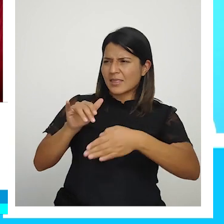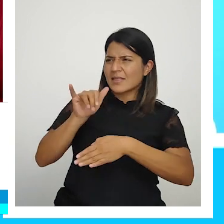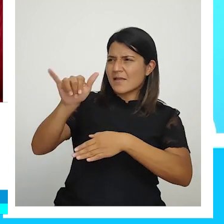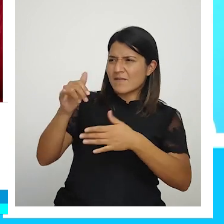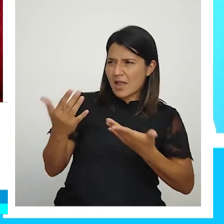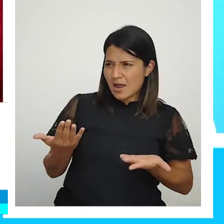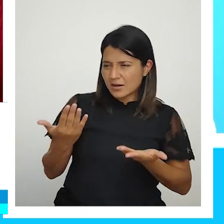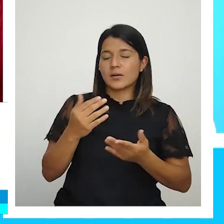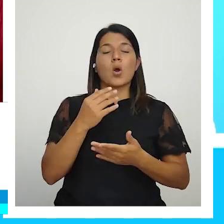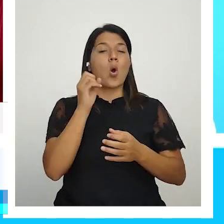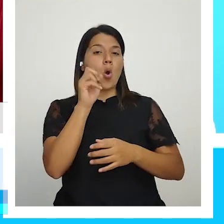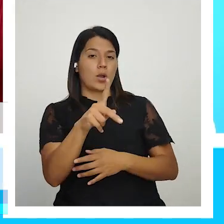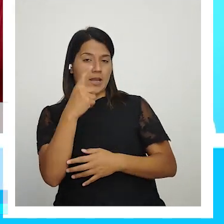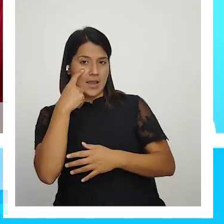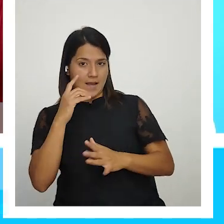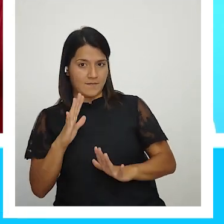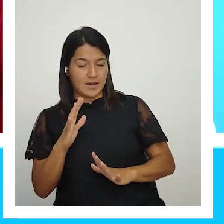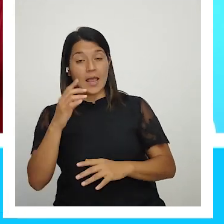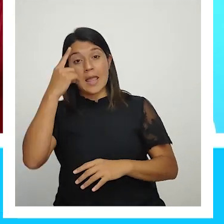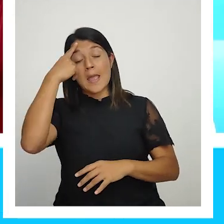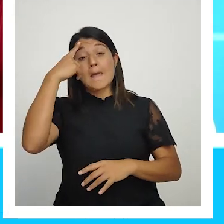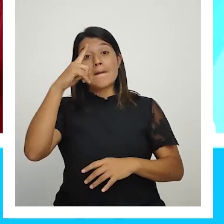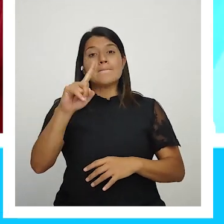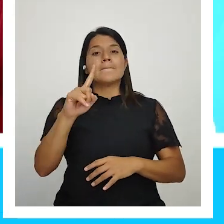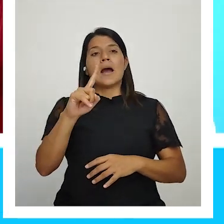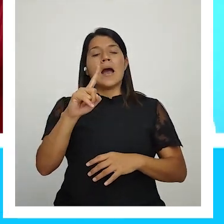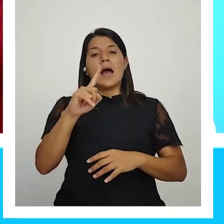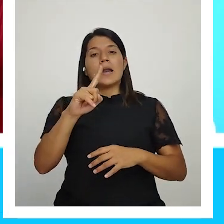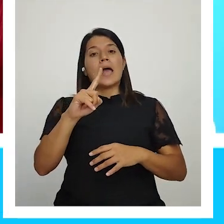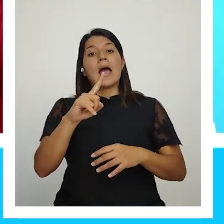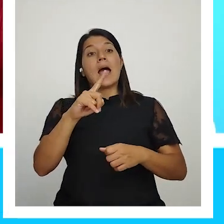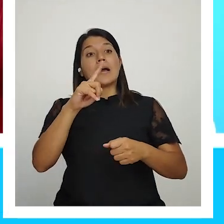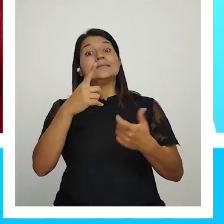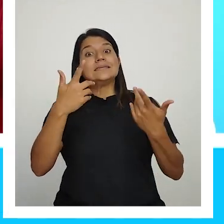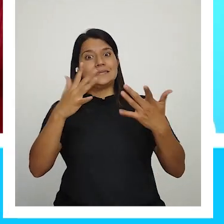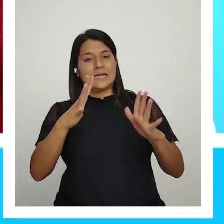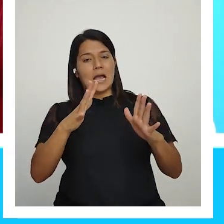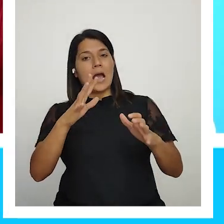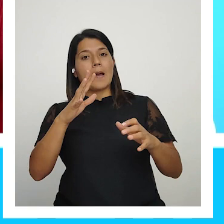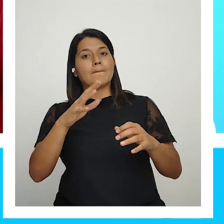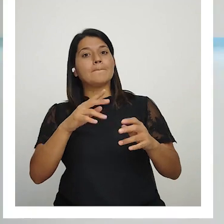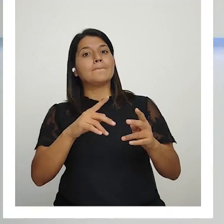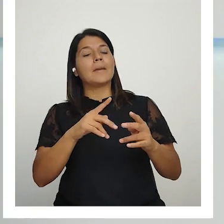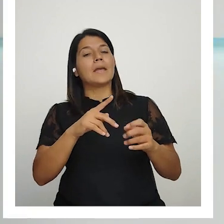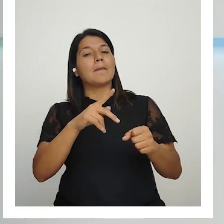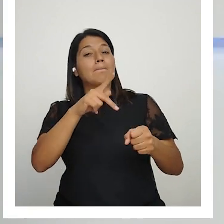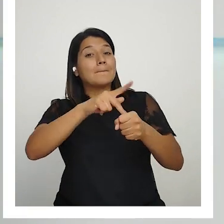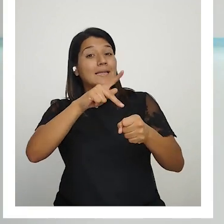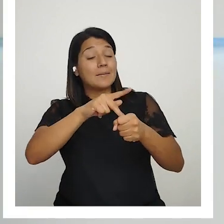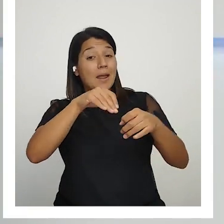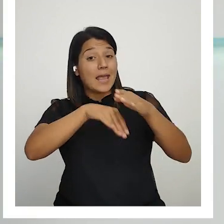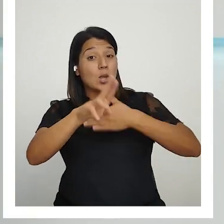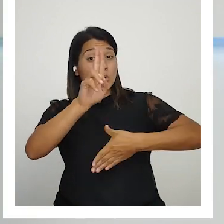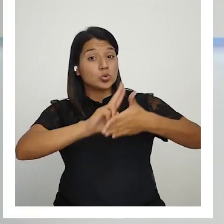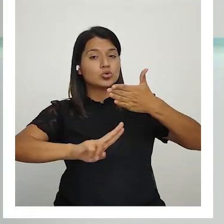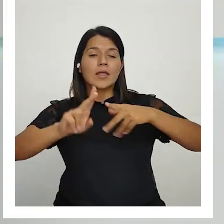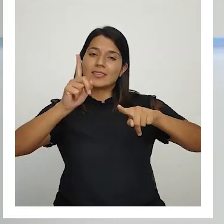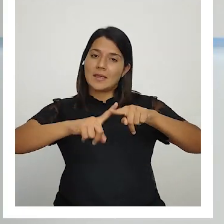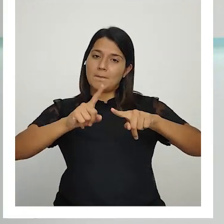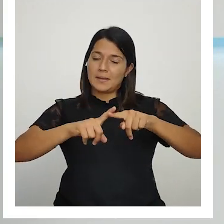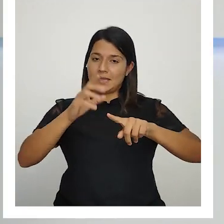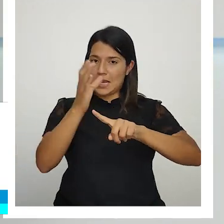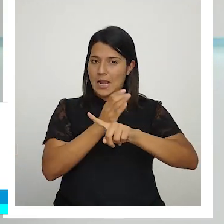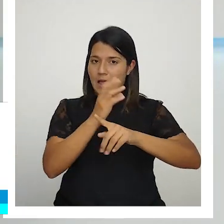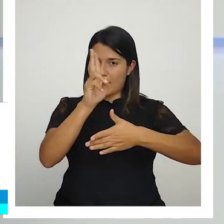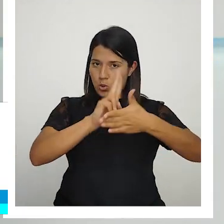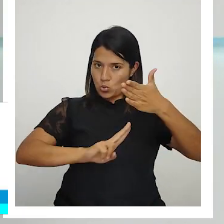detalles. Ok, vamos a ver, para lo que es la aplicación a las universidades como tal, varía mucho porque depende de cada una de las